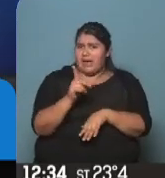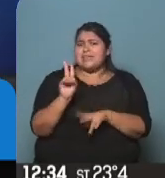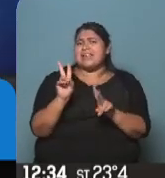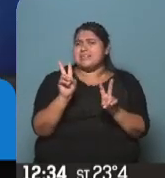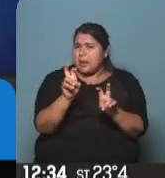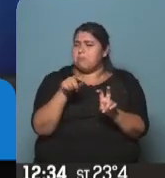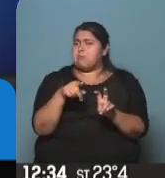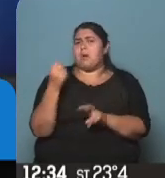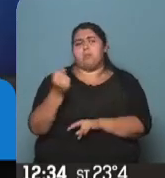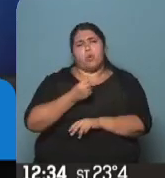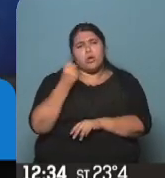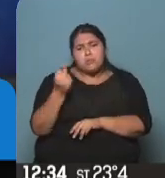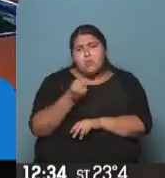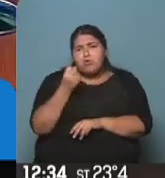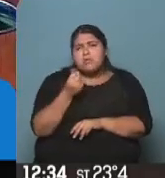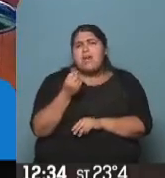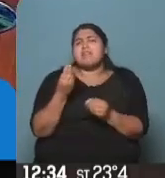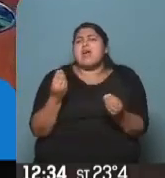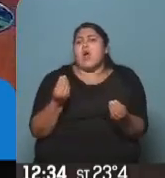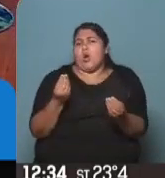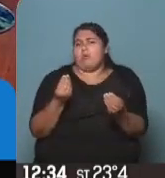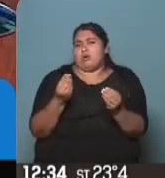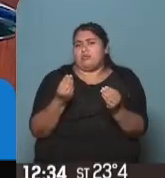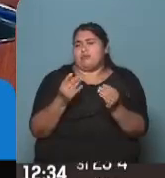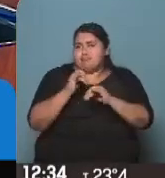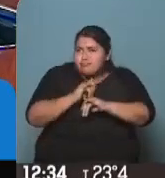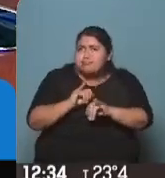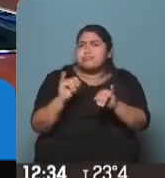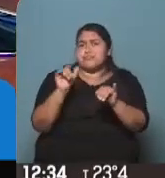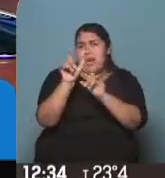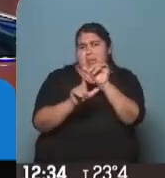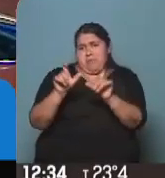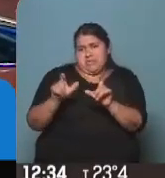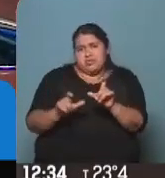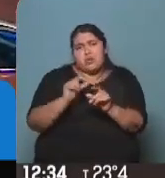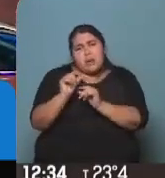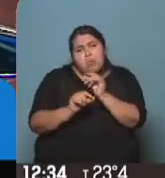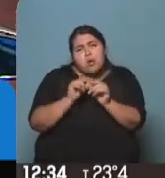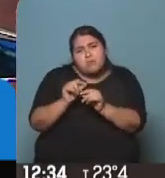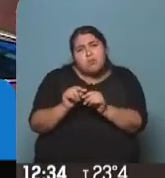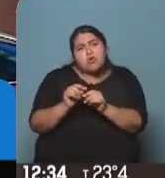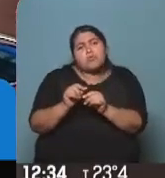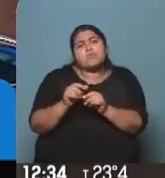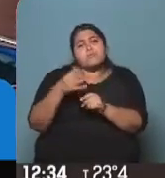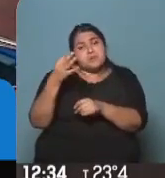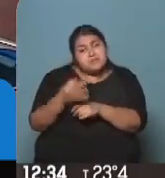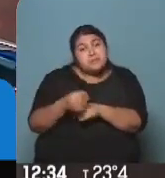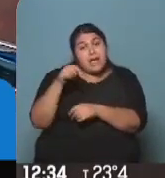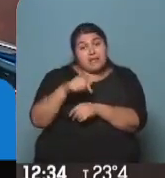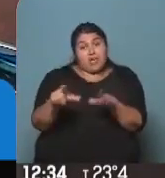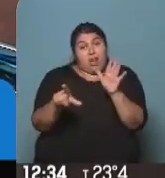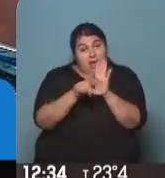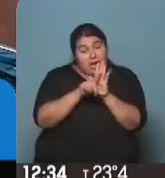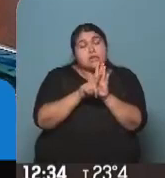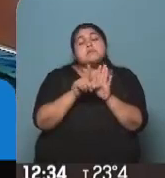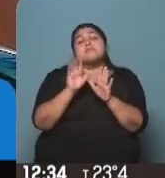que es muy importante plantearlo a nivel comunidad, ¿no? Y que sea debatido. Nosotros tenemos una ley nacional de